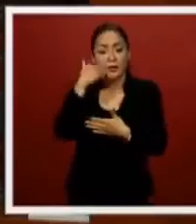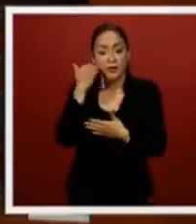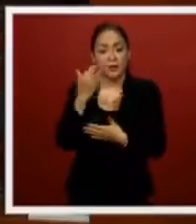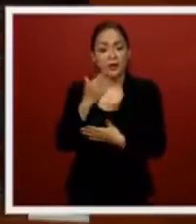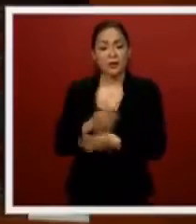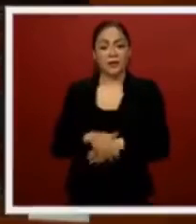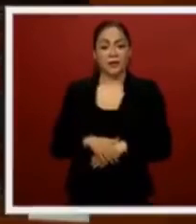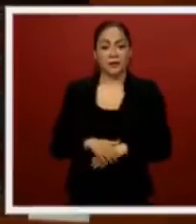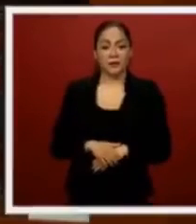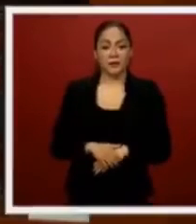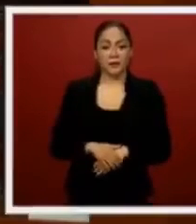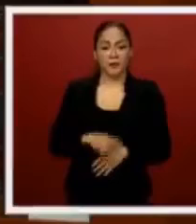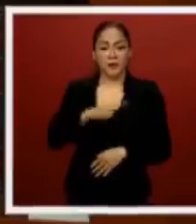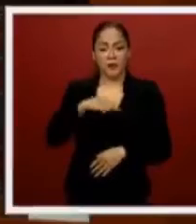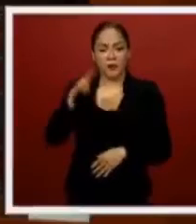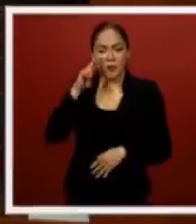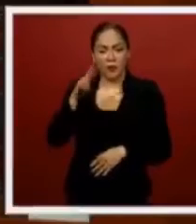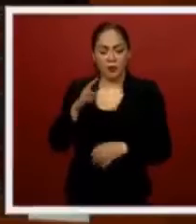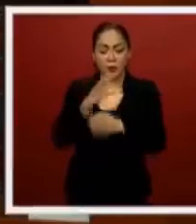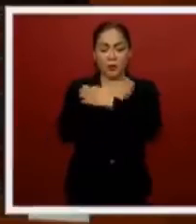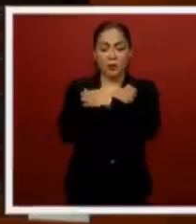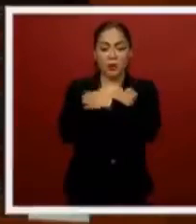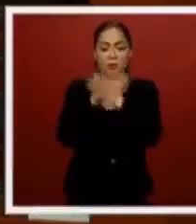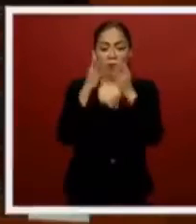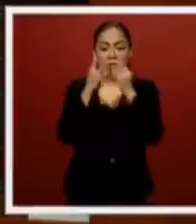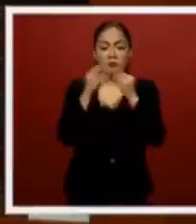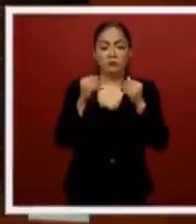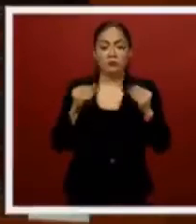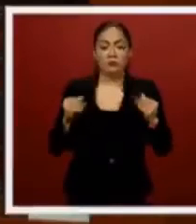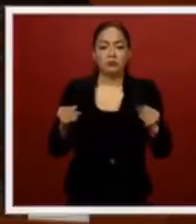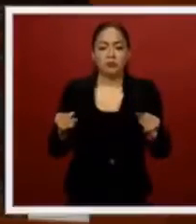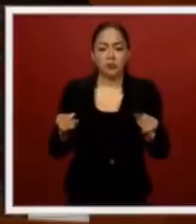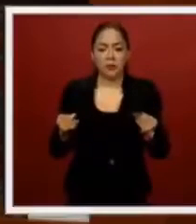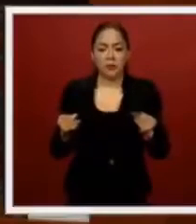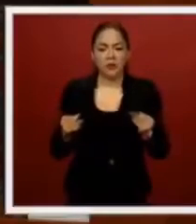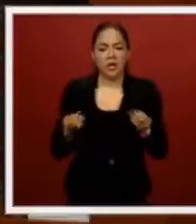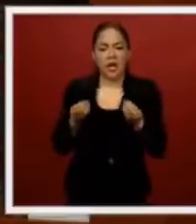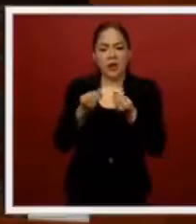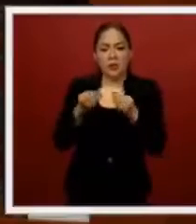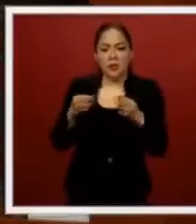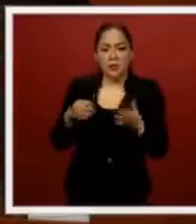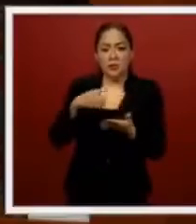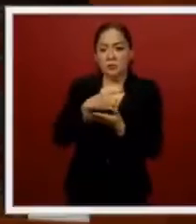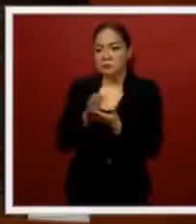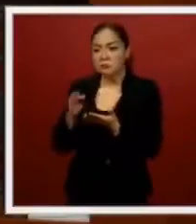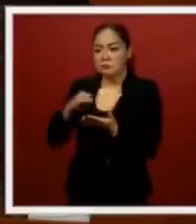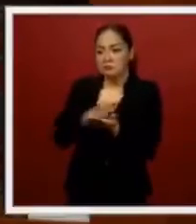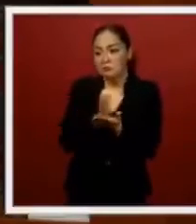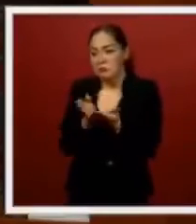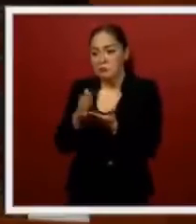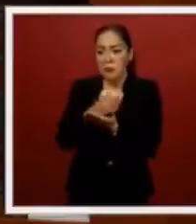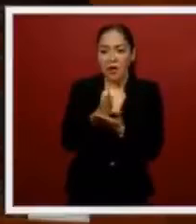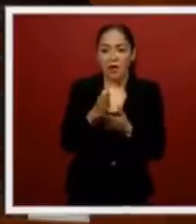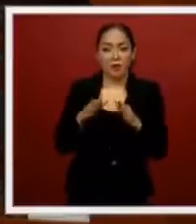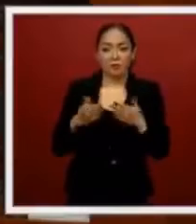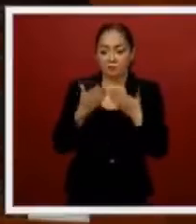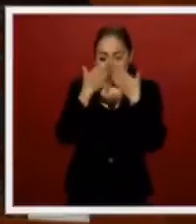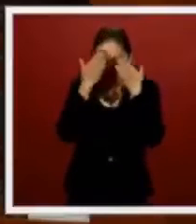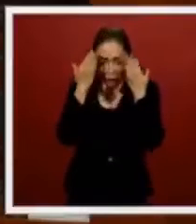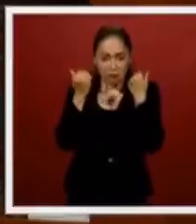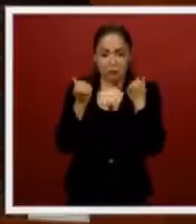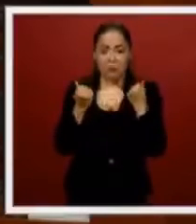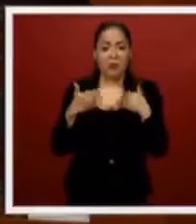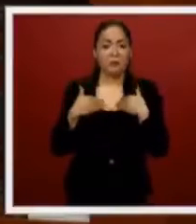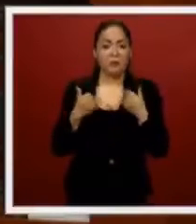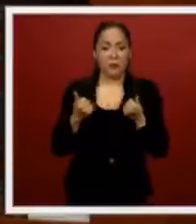de que se ha erosionado la esencia de la educación, de que se ha ido perdiendo la brújula, y hay que recordarlo